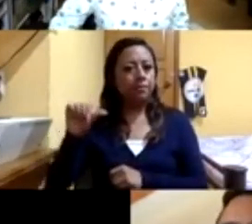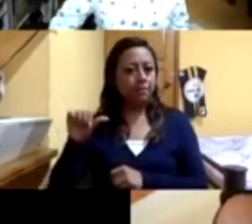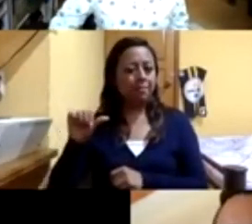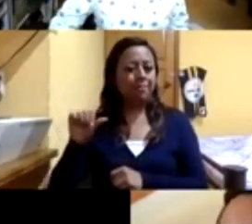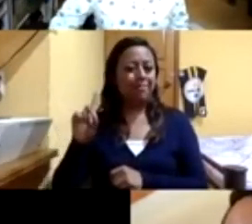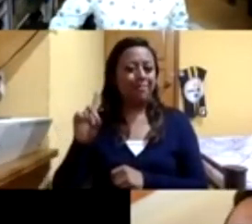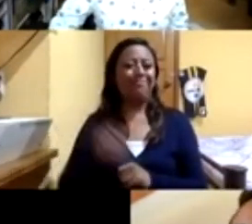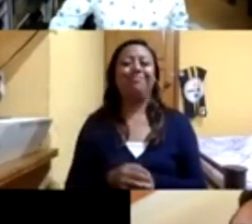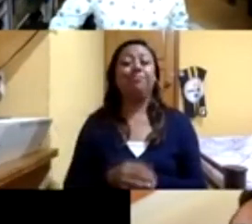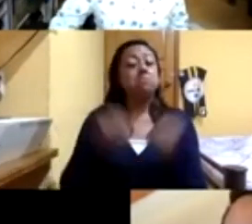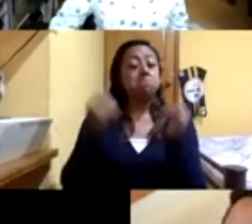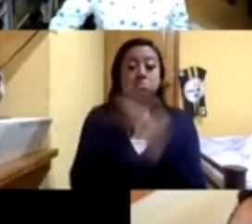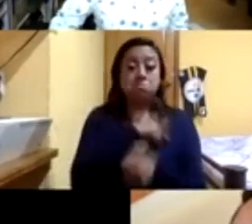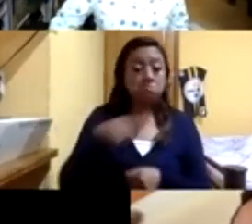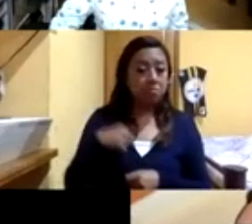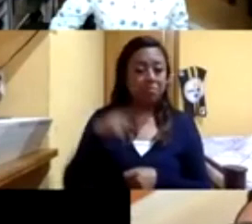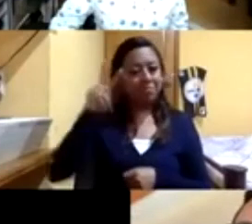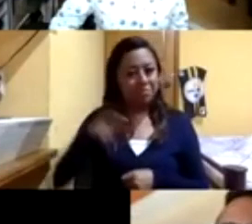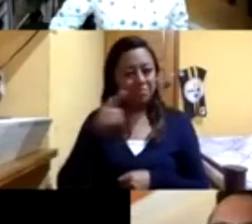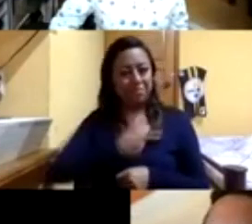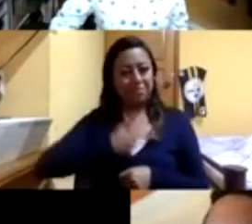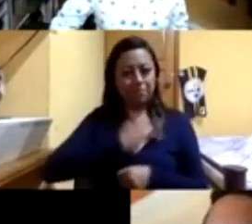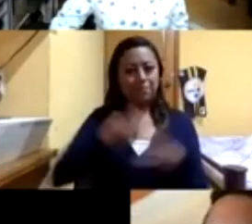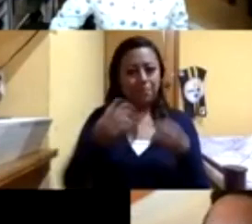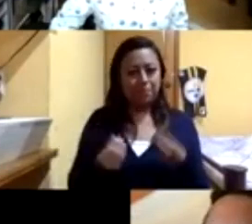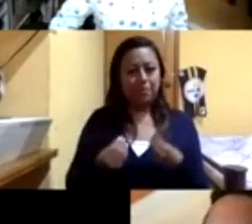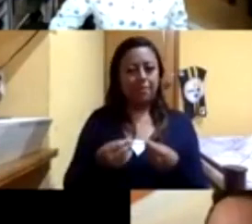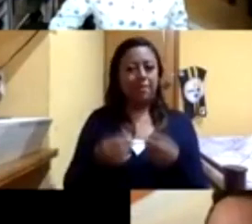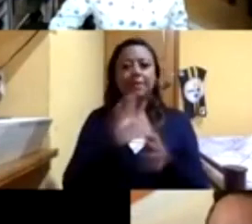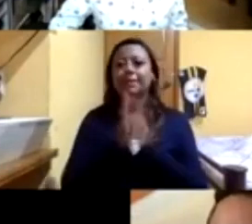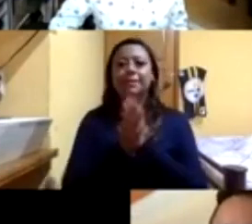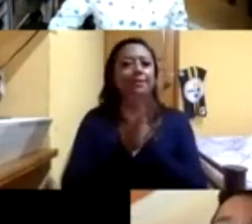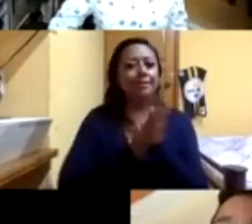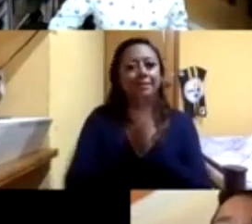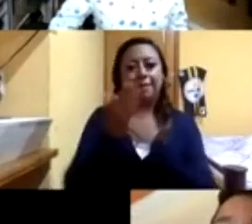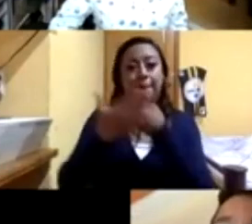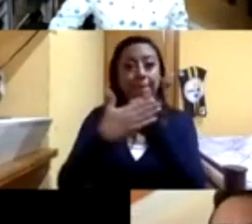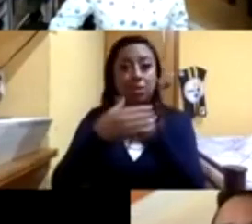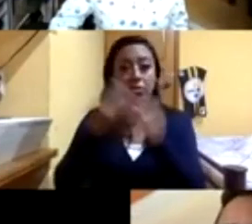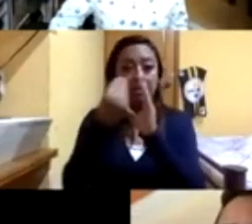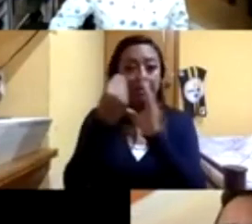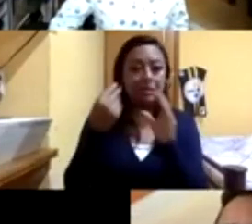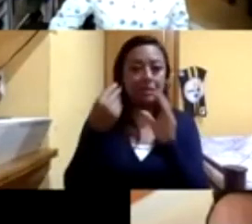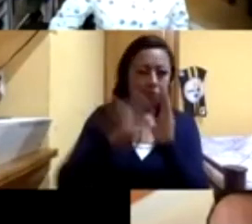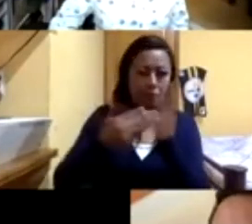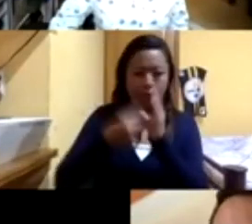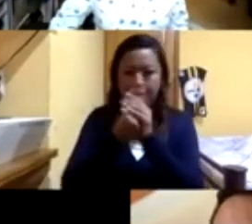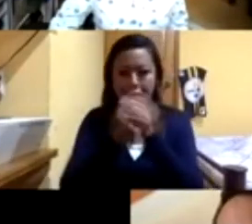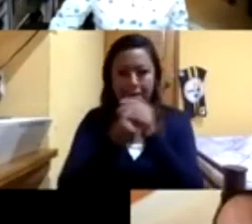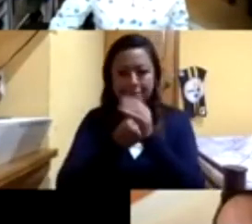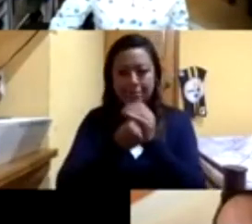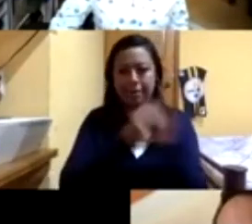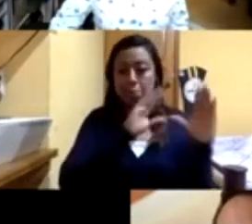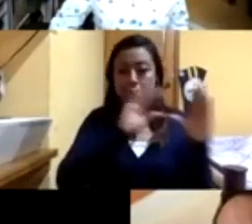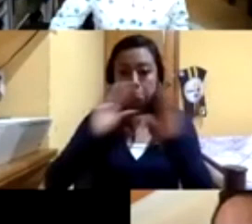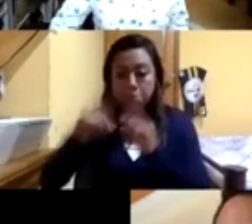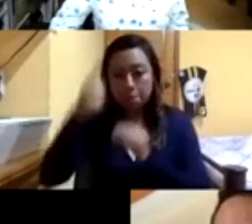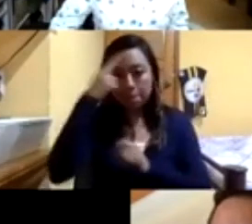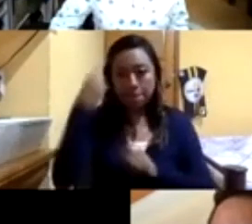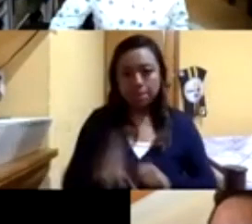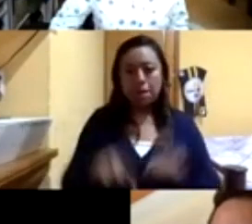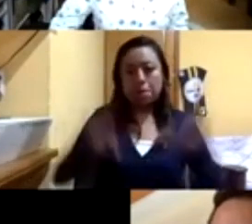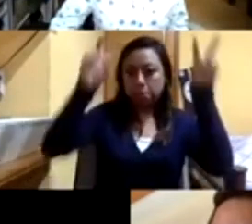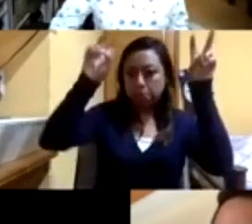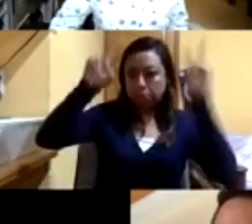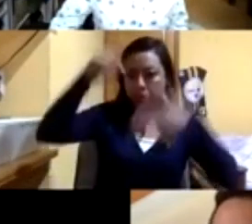ya anunciar el siguiente taller para profundizar los temas que se vieron hoy y compartirles que todas las preguntas que pues el